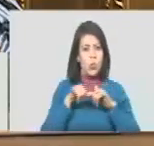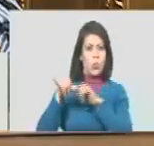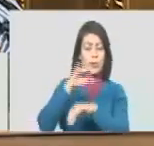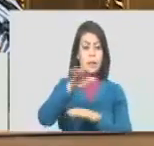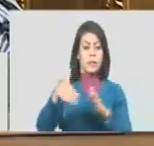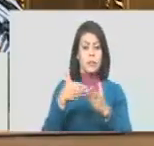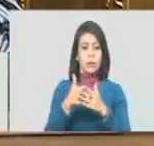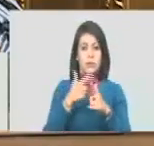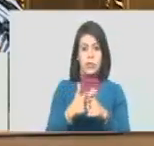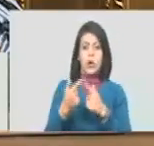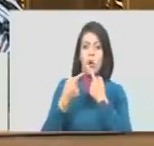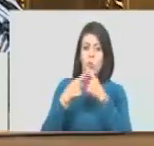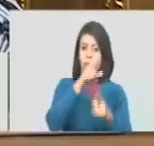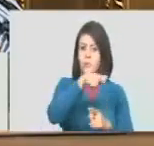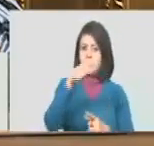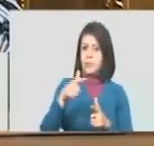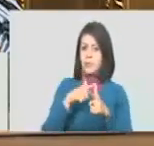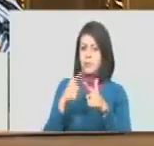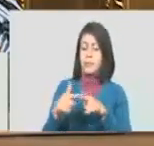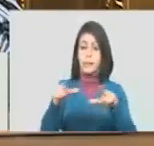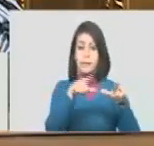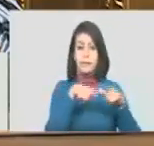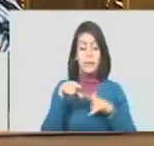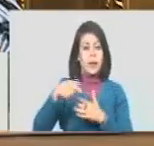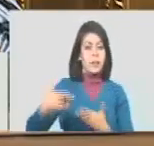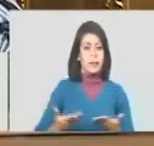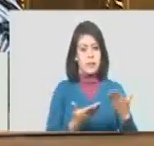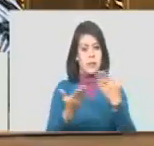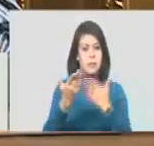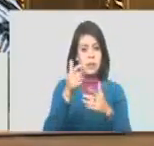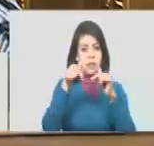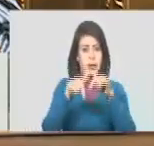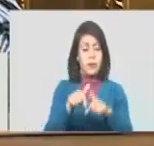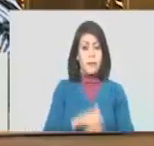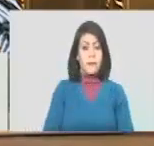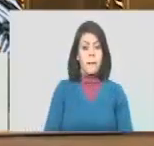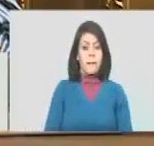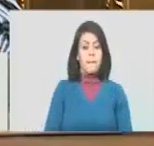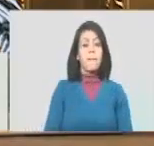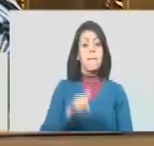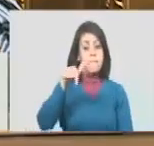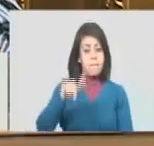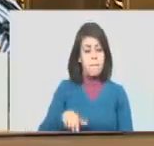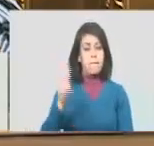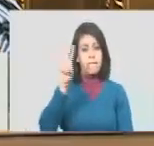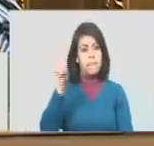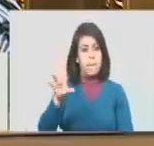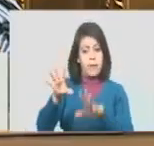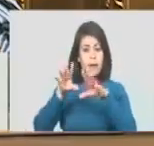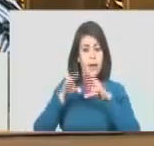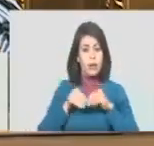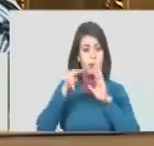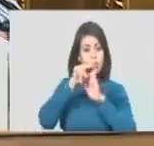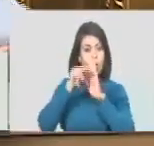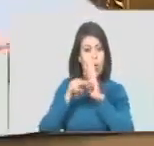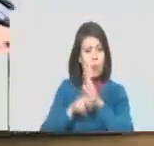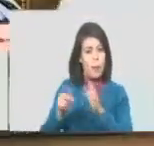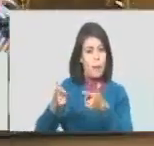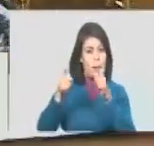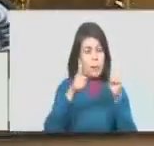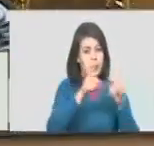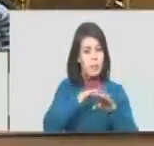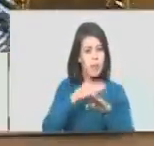condiciones con las demás personas a los espacios y servicios para estos fines. El Estado deberá adoptar las medidas